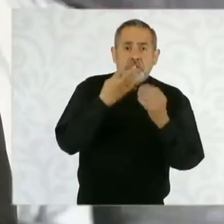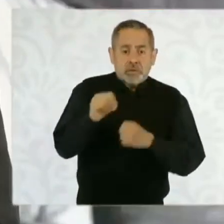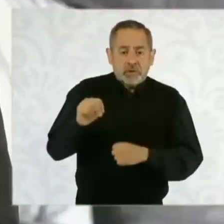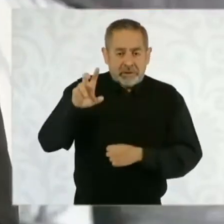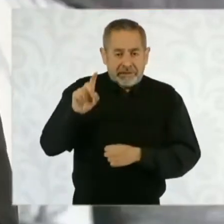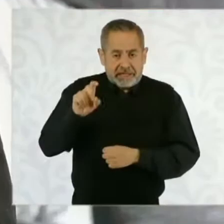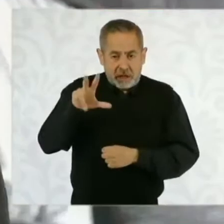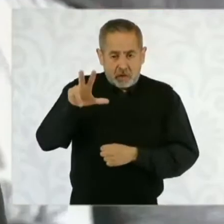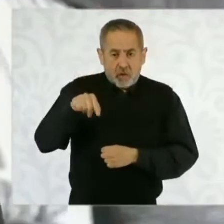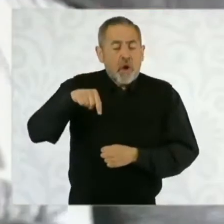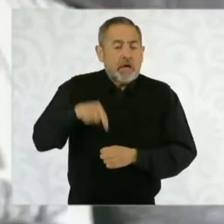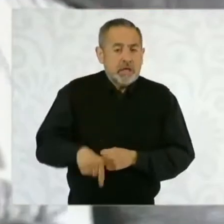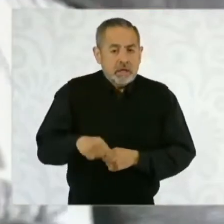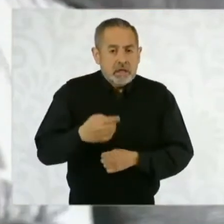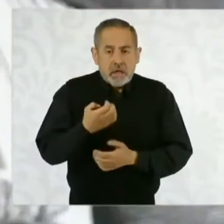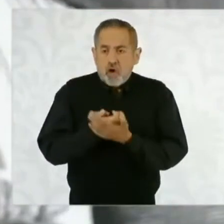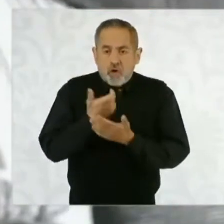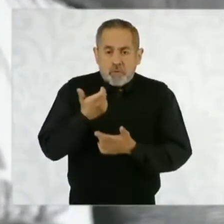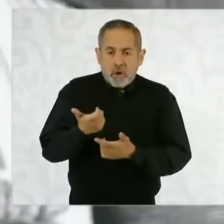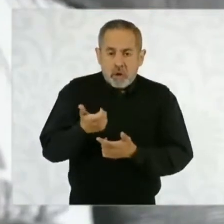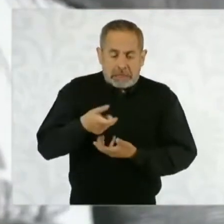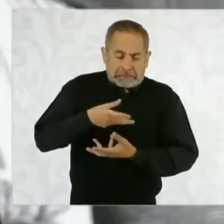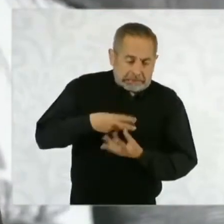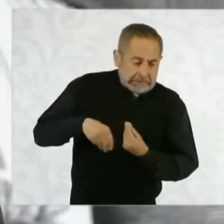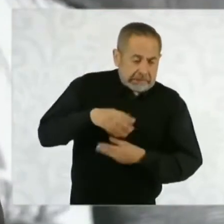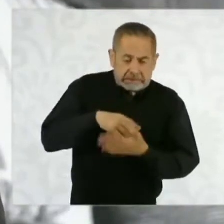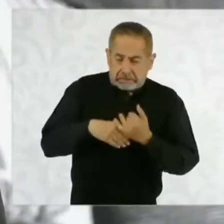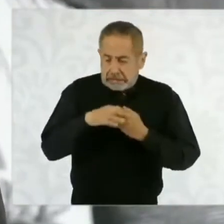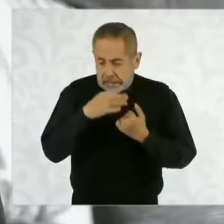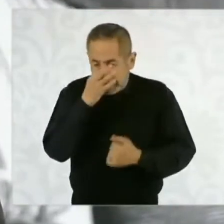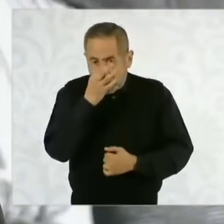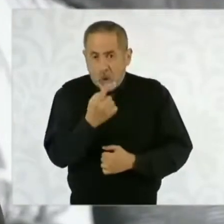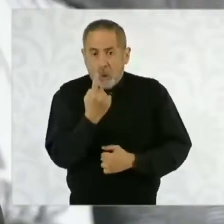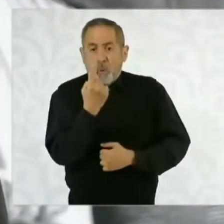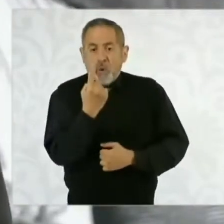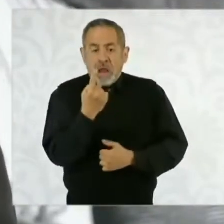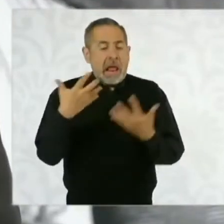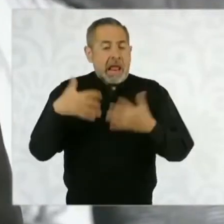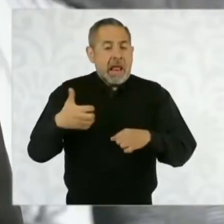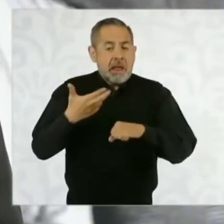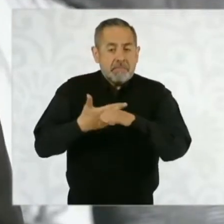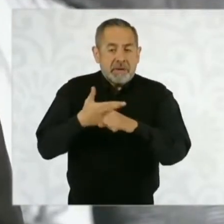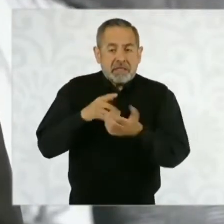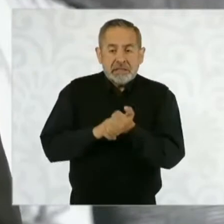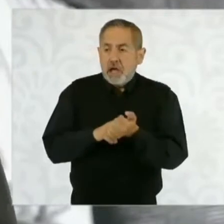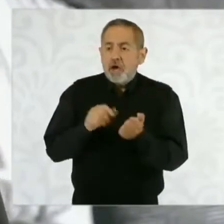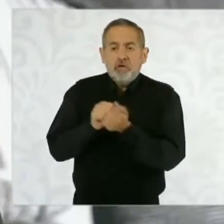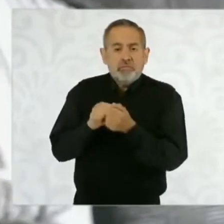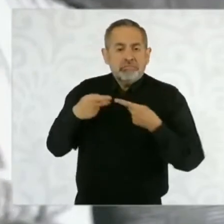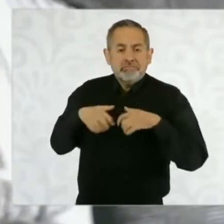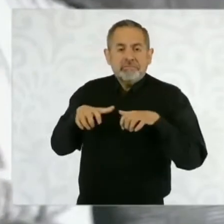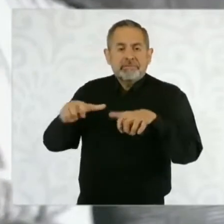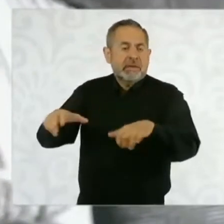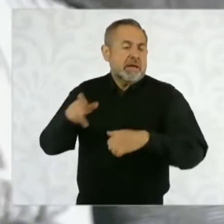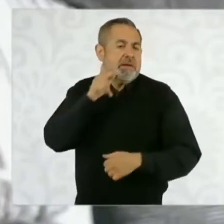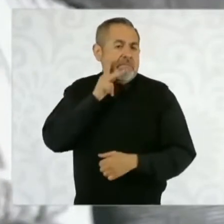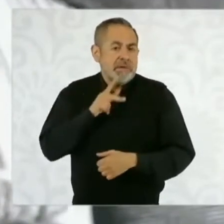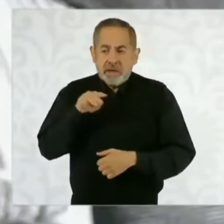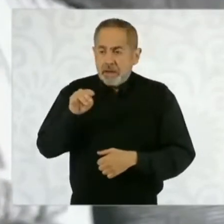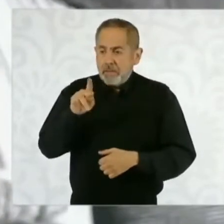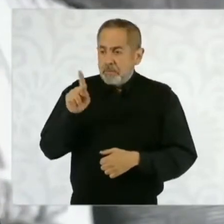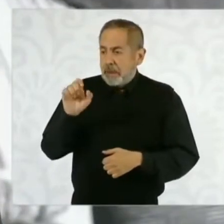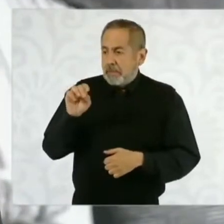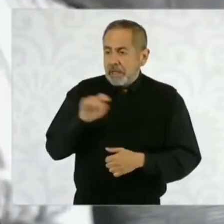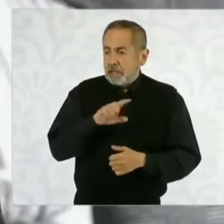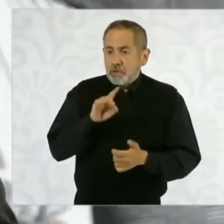1938, económicamente está sostenido por una empresa que se mueve a través de sus trabajadores, como es Petróleos